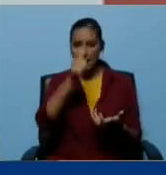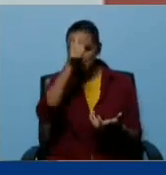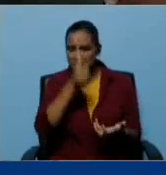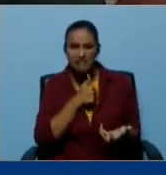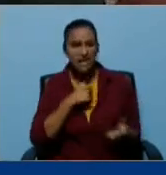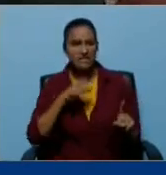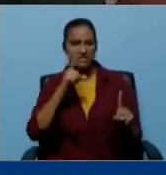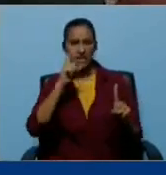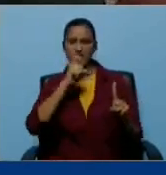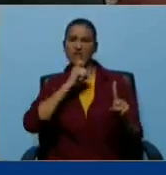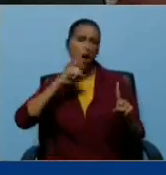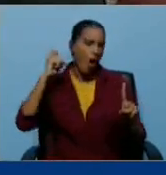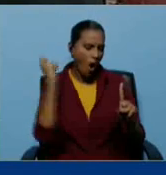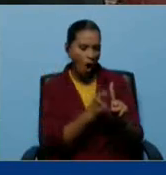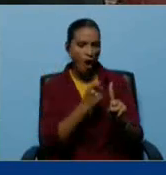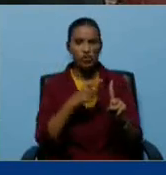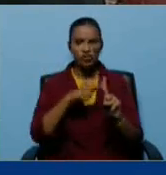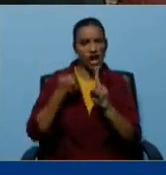persecución.